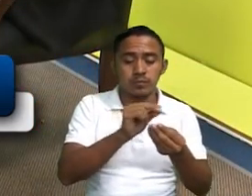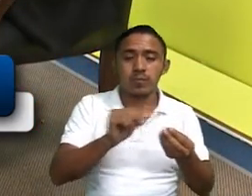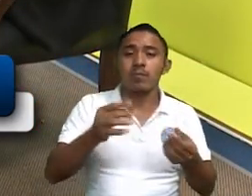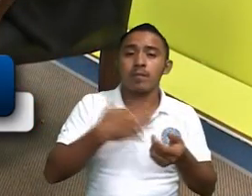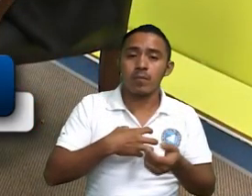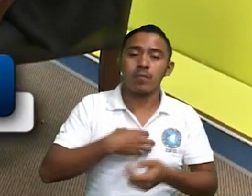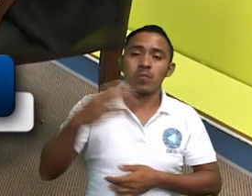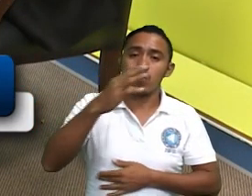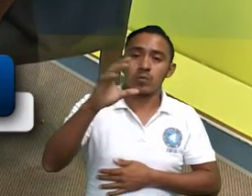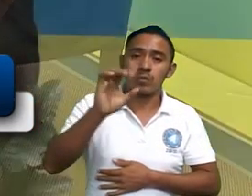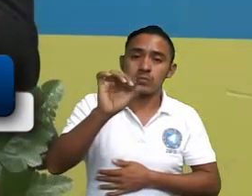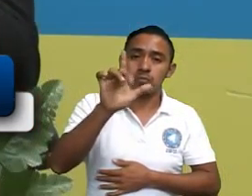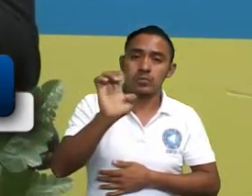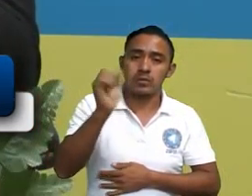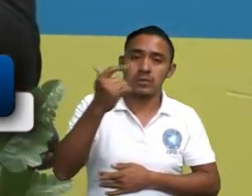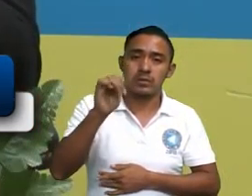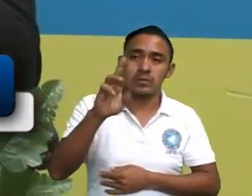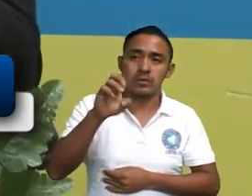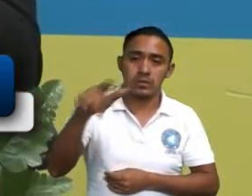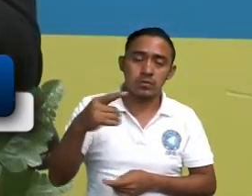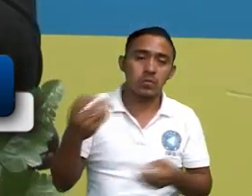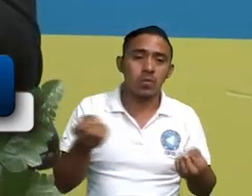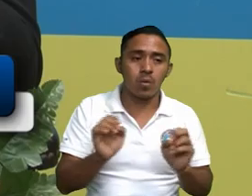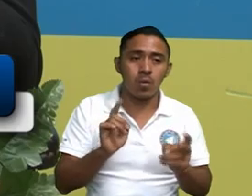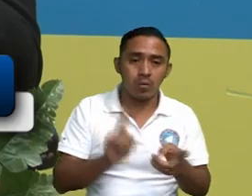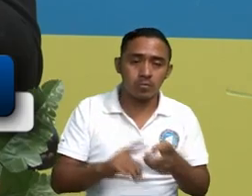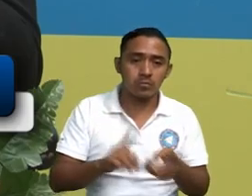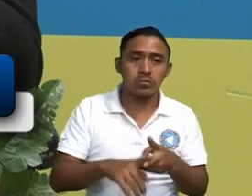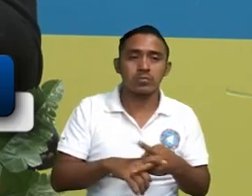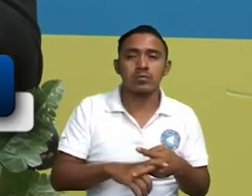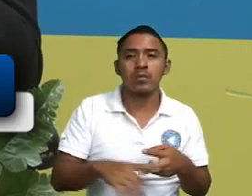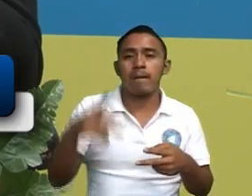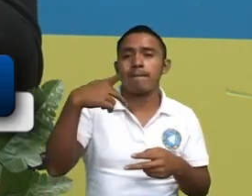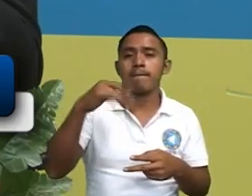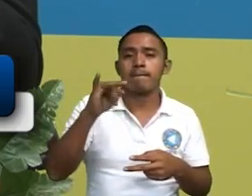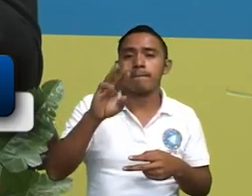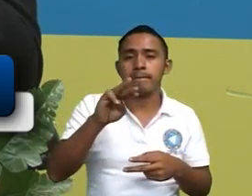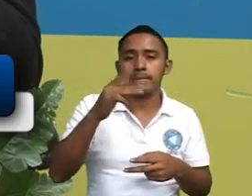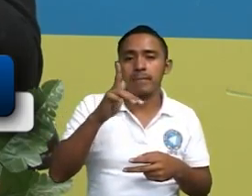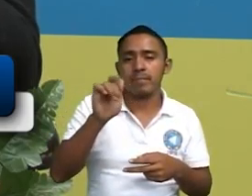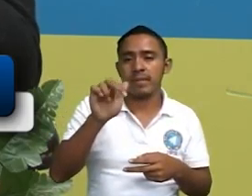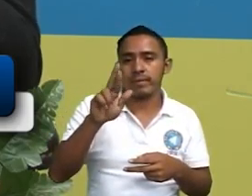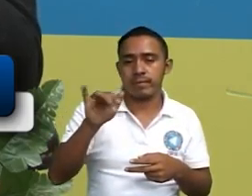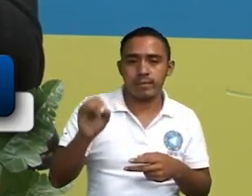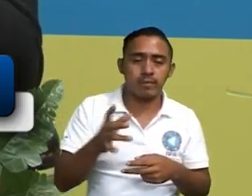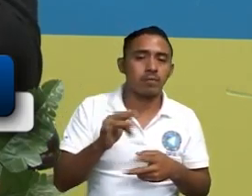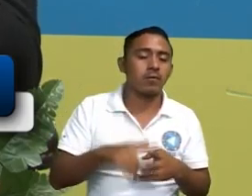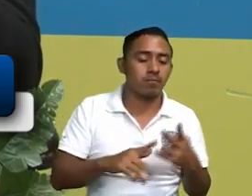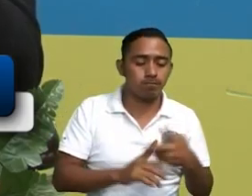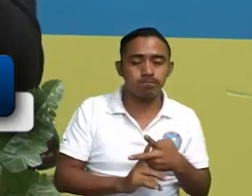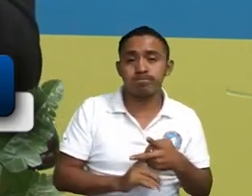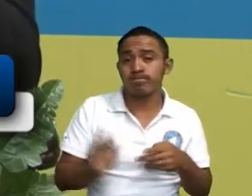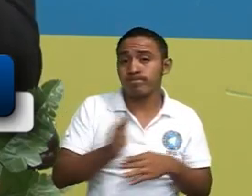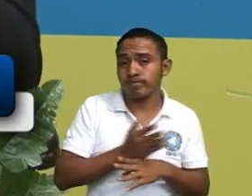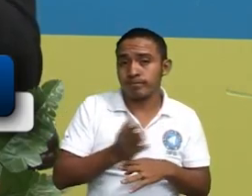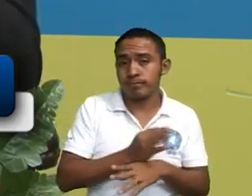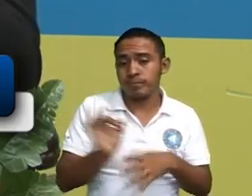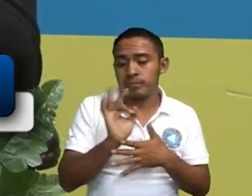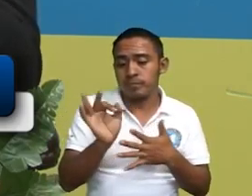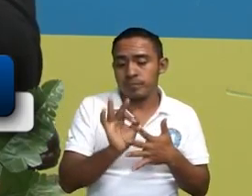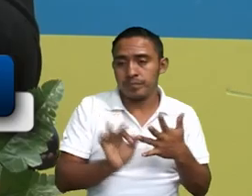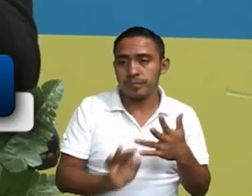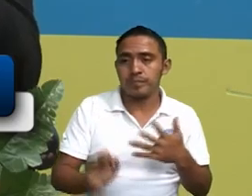colesterol como por destrucción excesiva de los glóbulos de los glóbulos rojos, ¿verdad? Entonces, se pueden encontrar diferentes tipos de